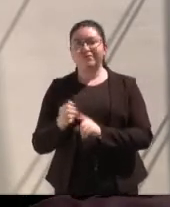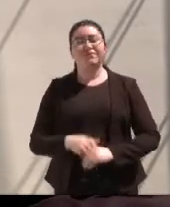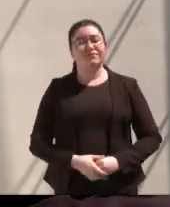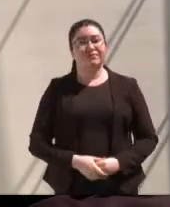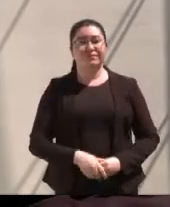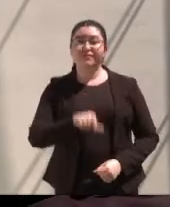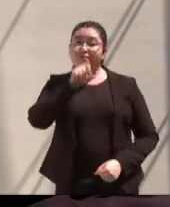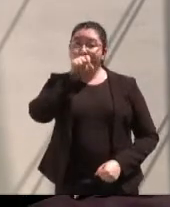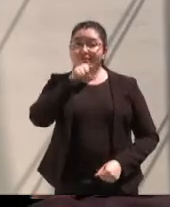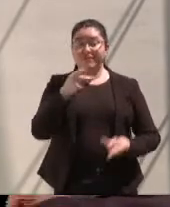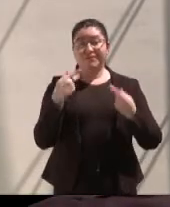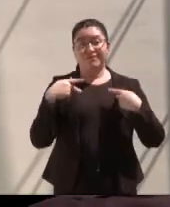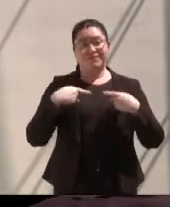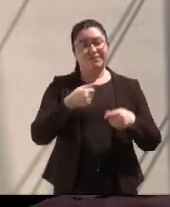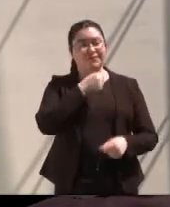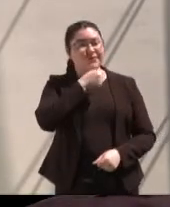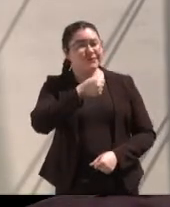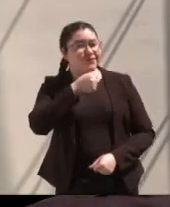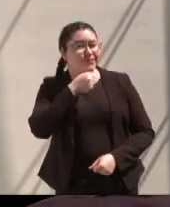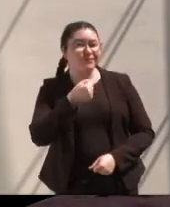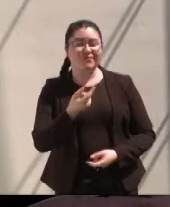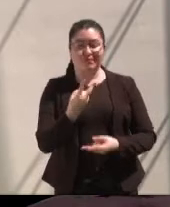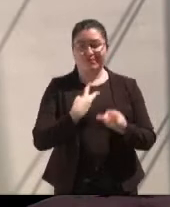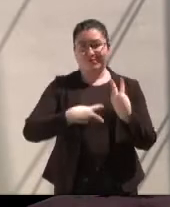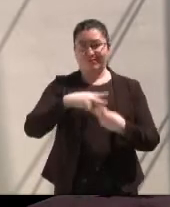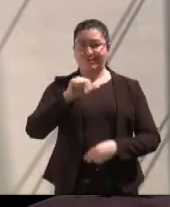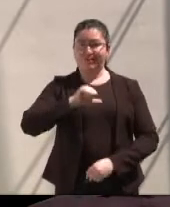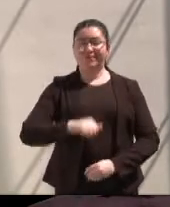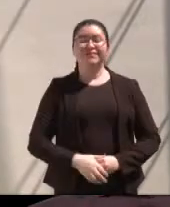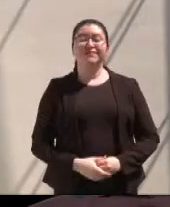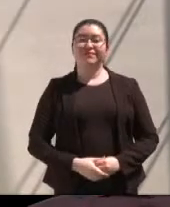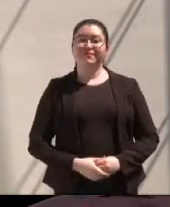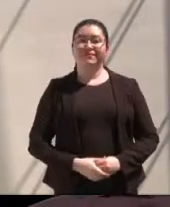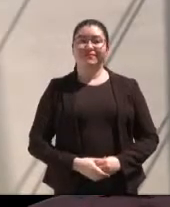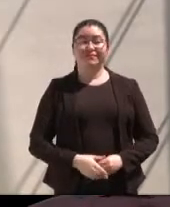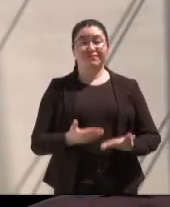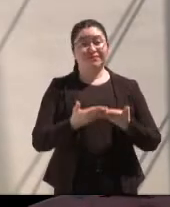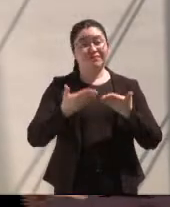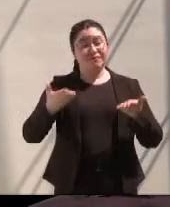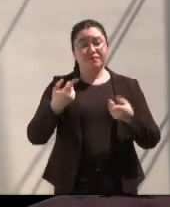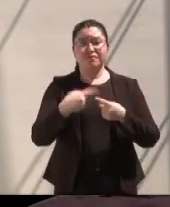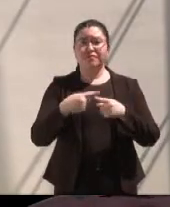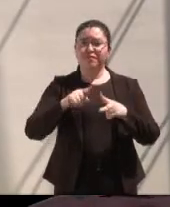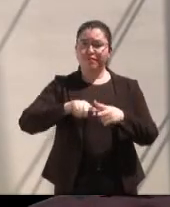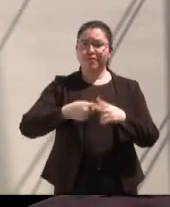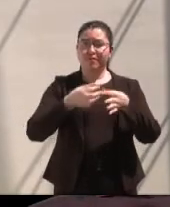medios de comunicación que hoy nos acompañan. Recibamos el mensaje de